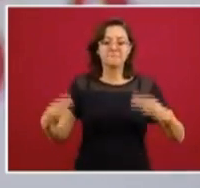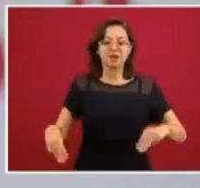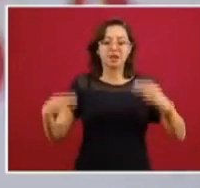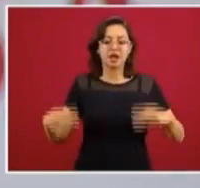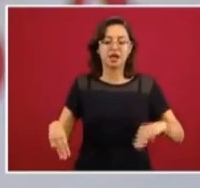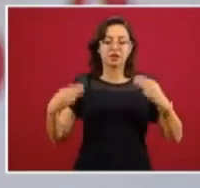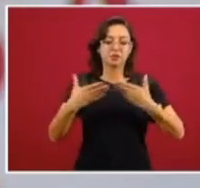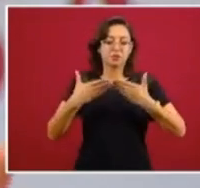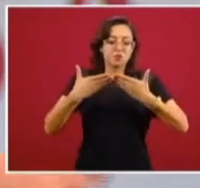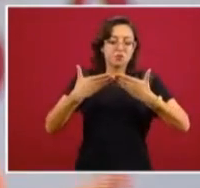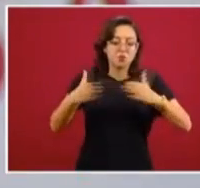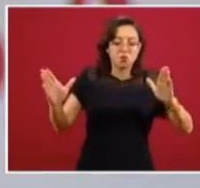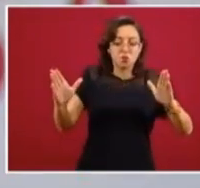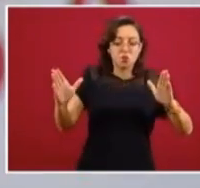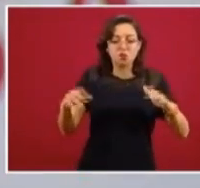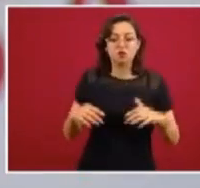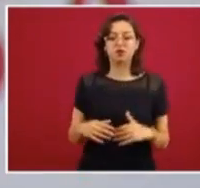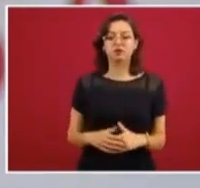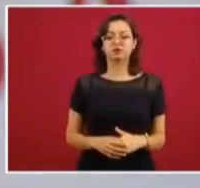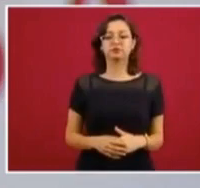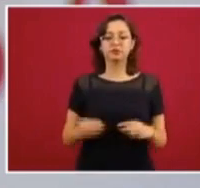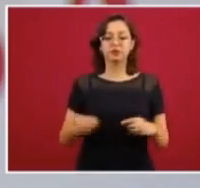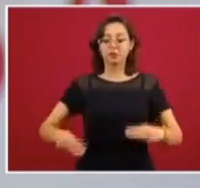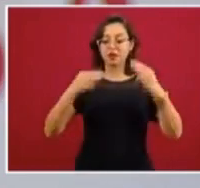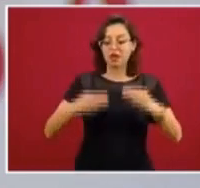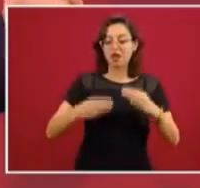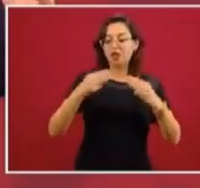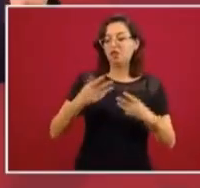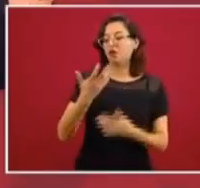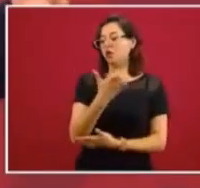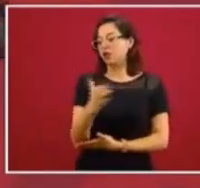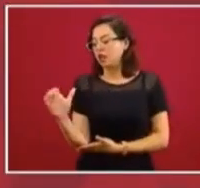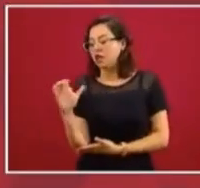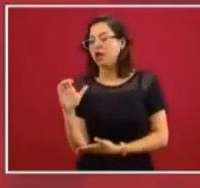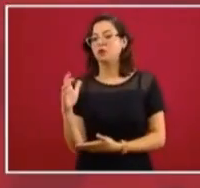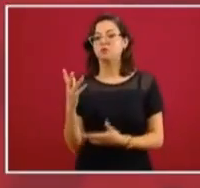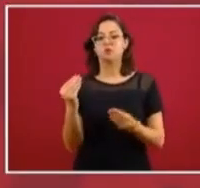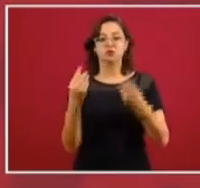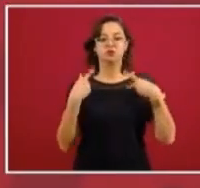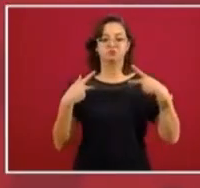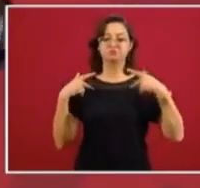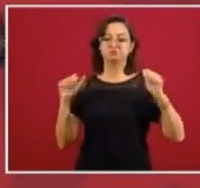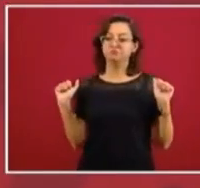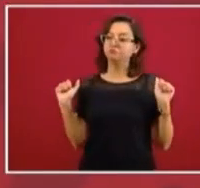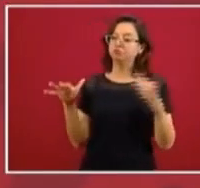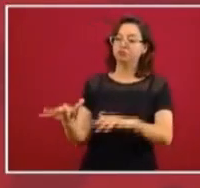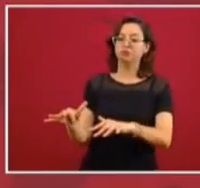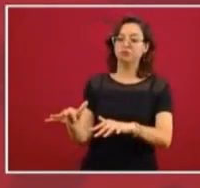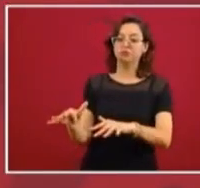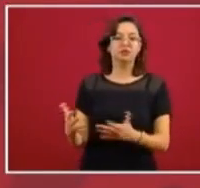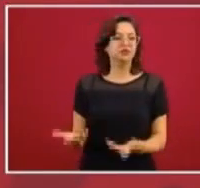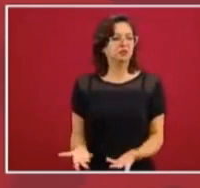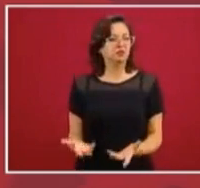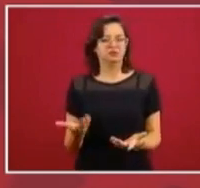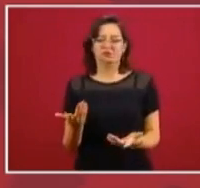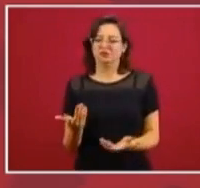mercados públicos, sobre todo en las zonas suburbanas y rurales, concentran mucha gente, a veces centenares